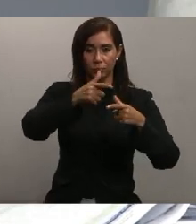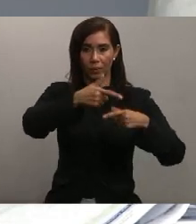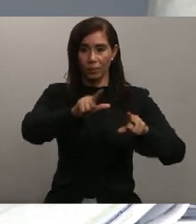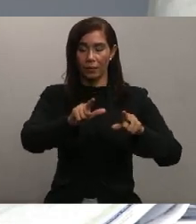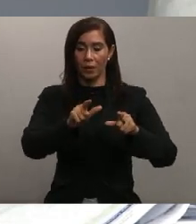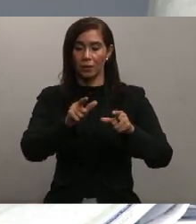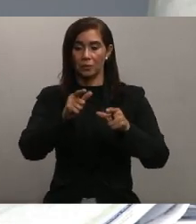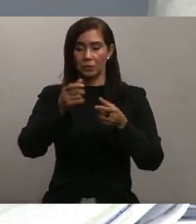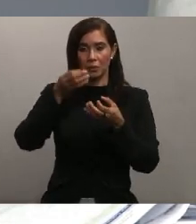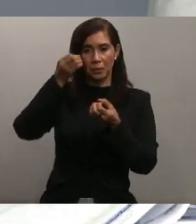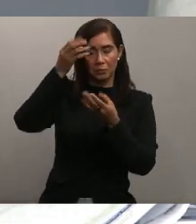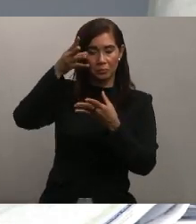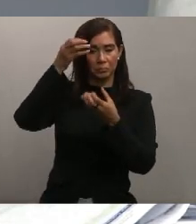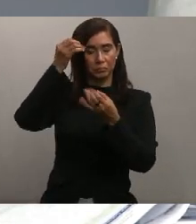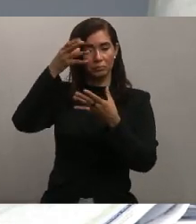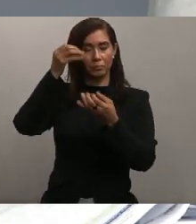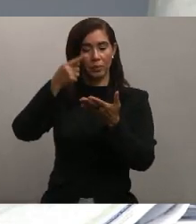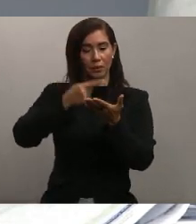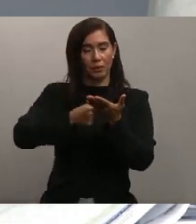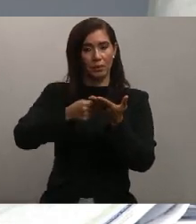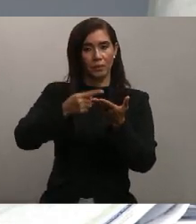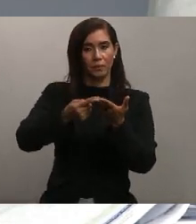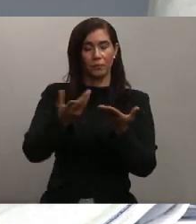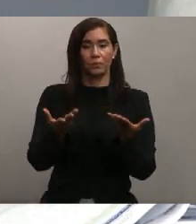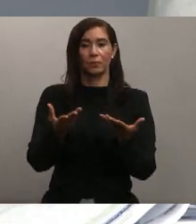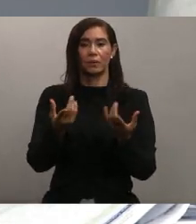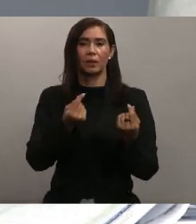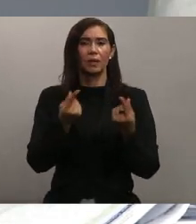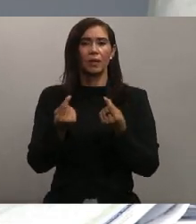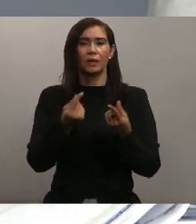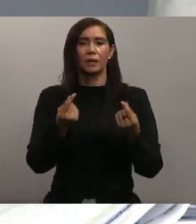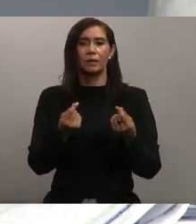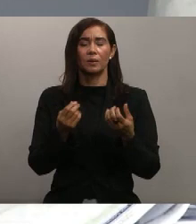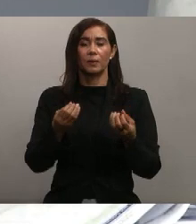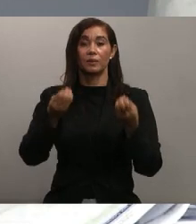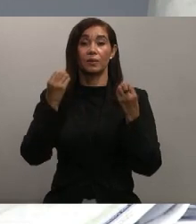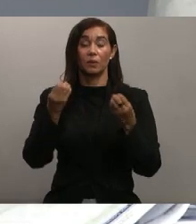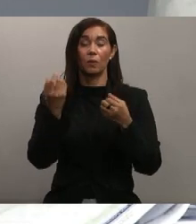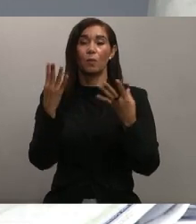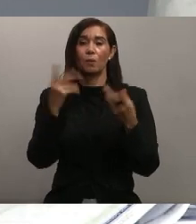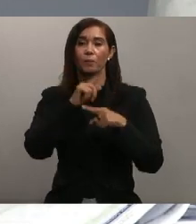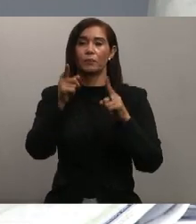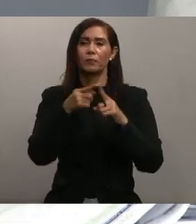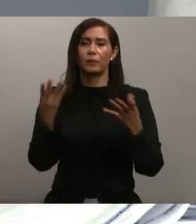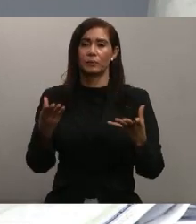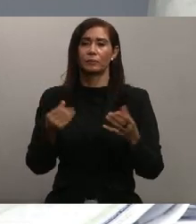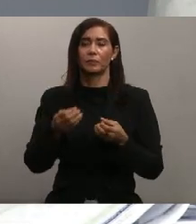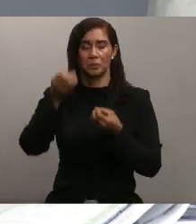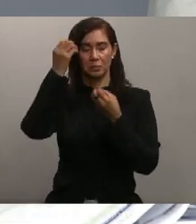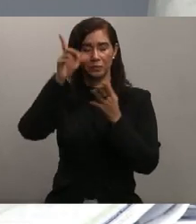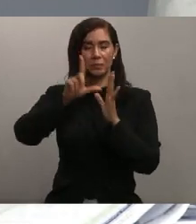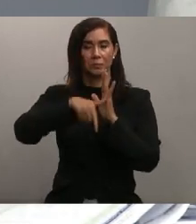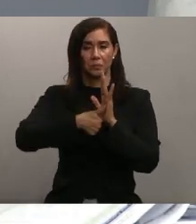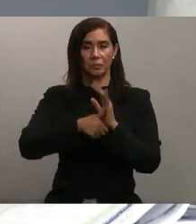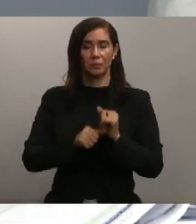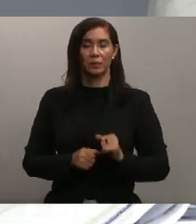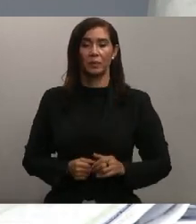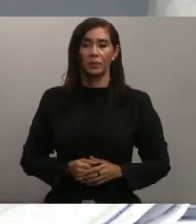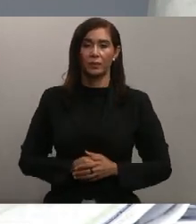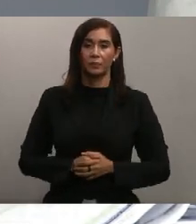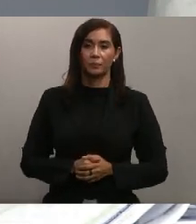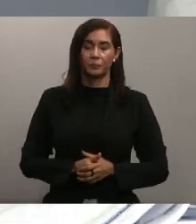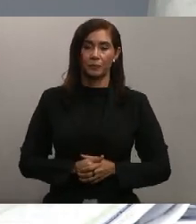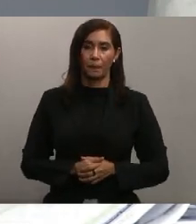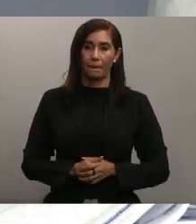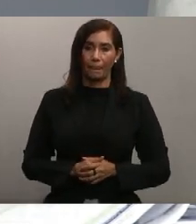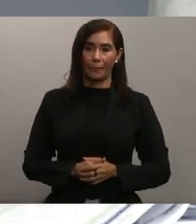adecuadamente a la población el desmonte que se vaya a dar y en qué momento. De manera que esa es